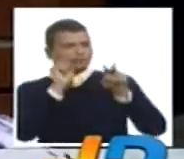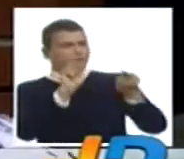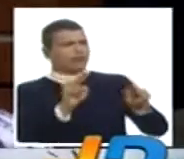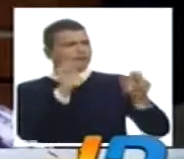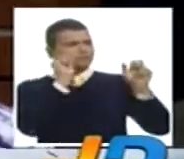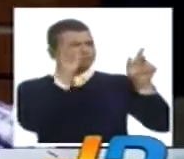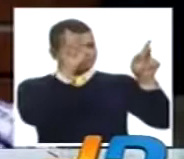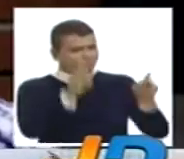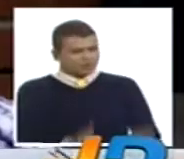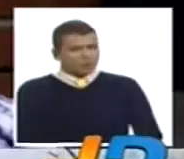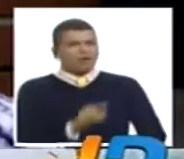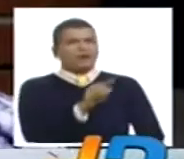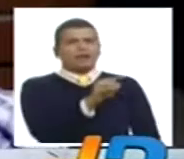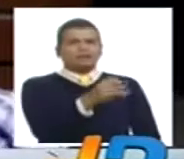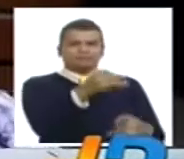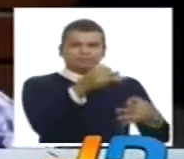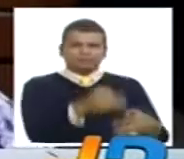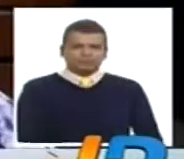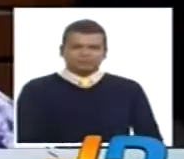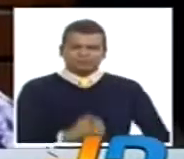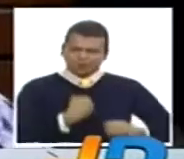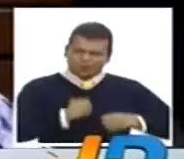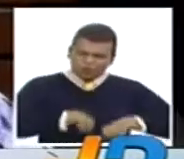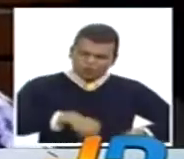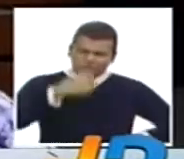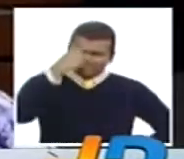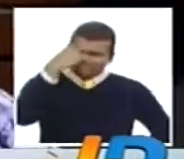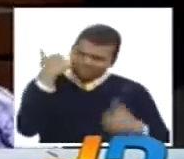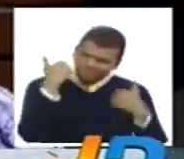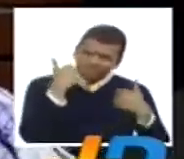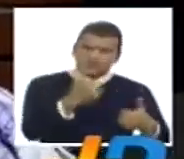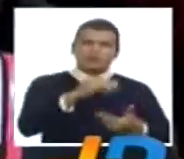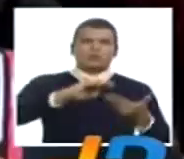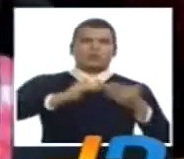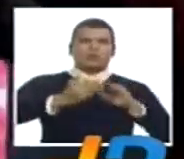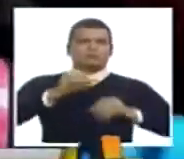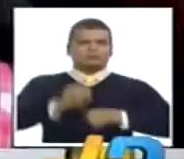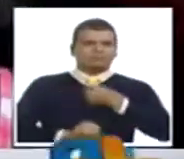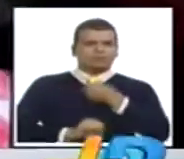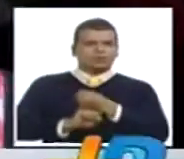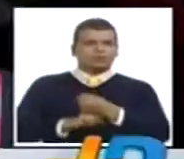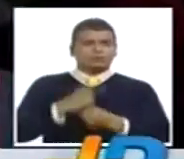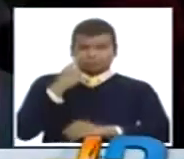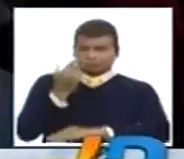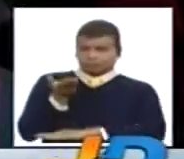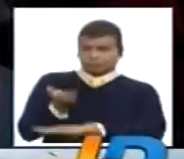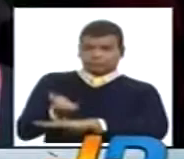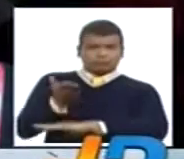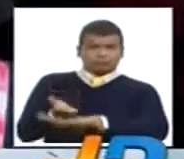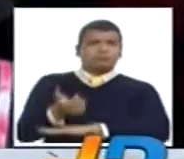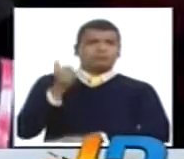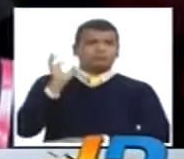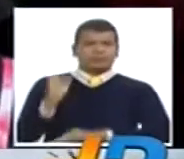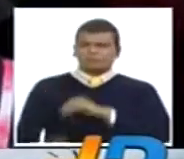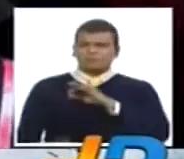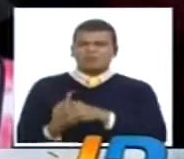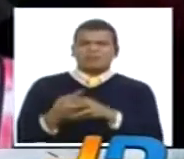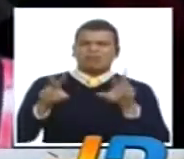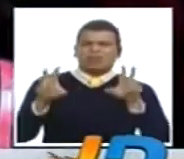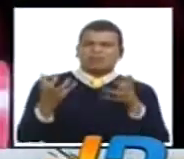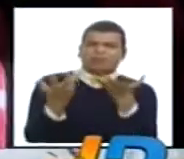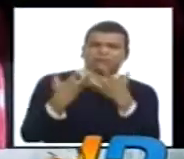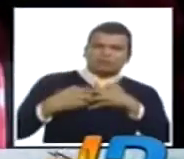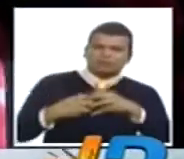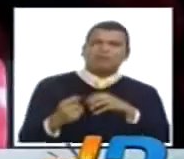faceta, ese ardor importante hacia la comunidad. Es una propuesta que parte del tema